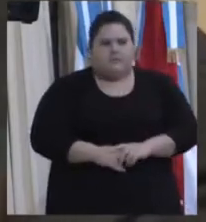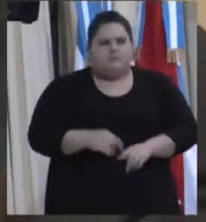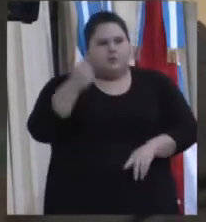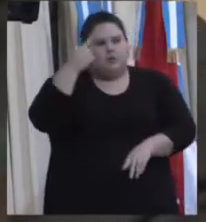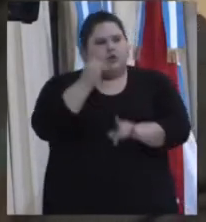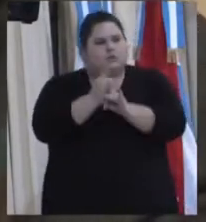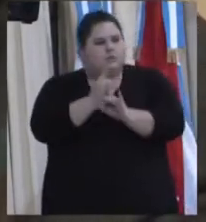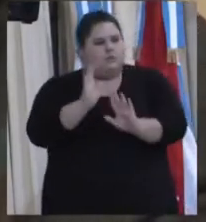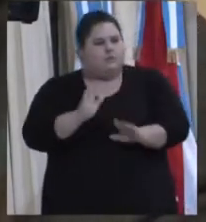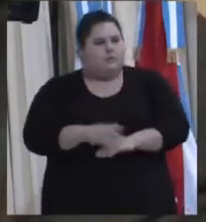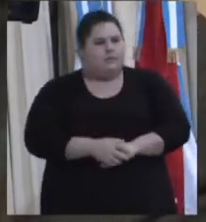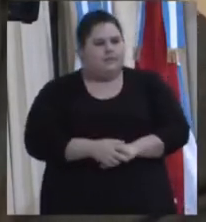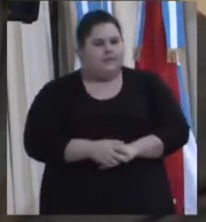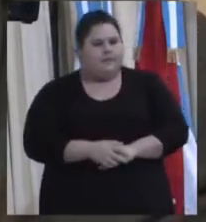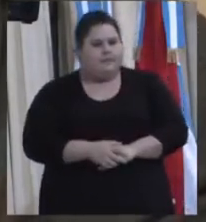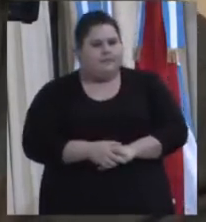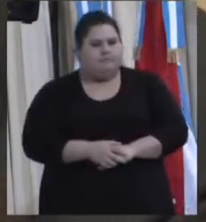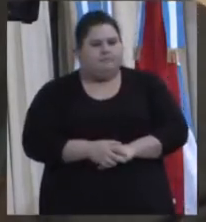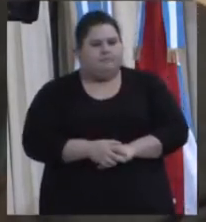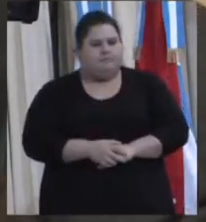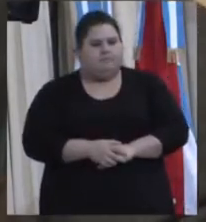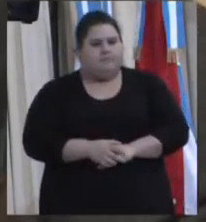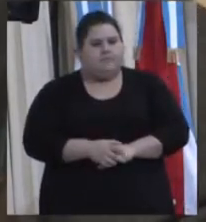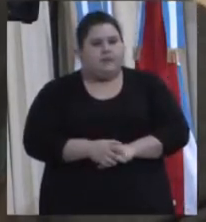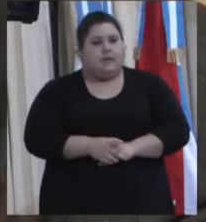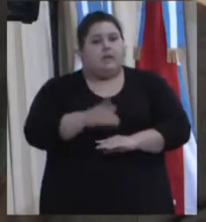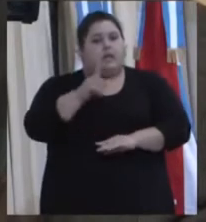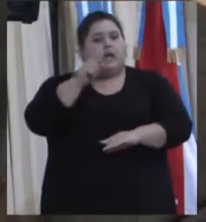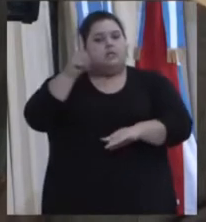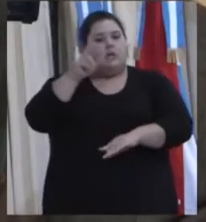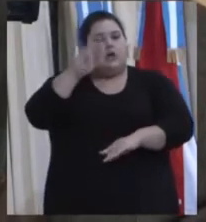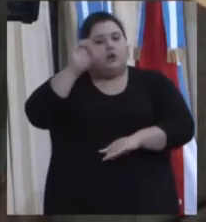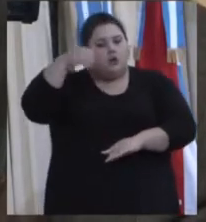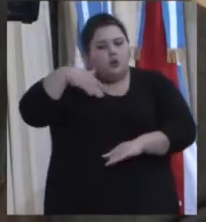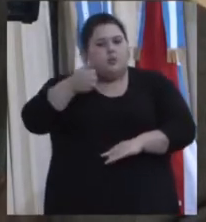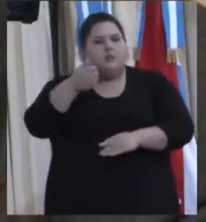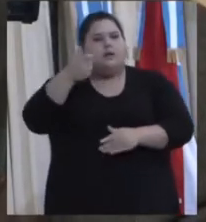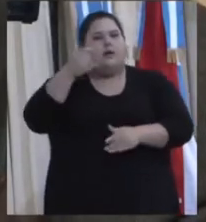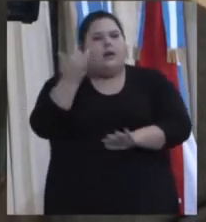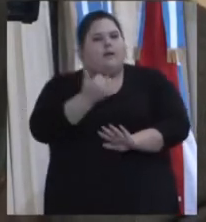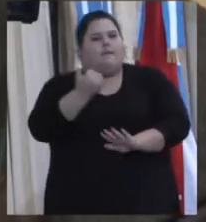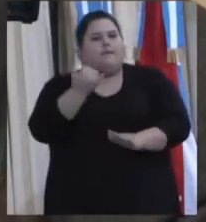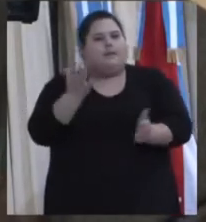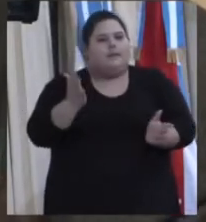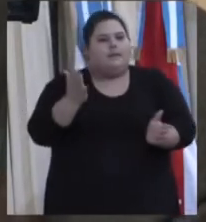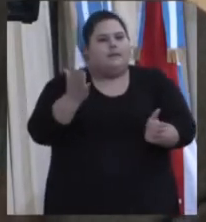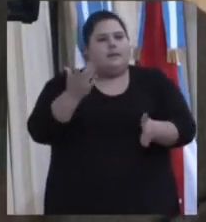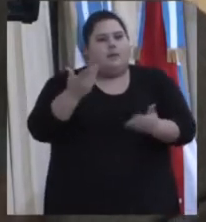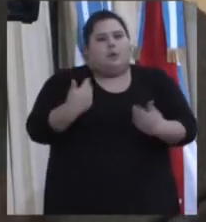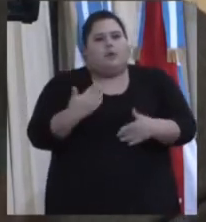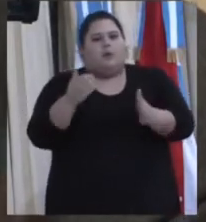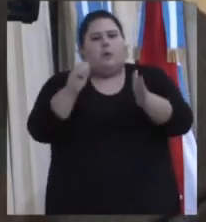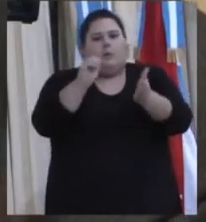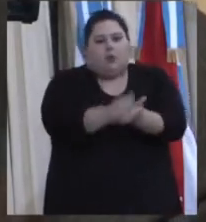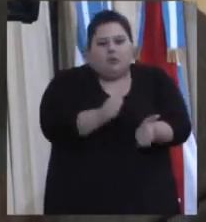pienso en esto, ¿no? En Roma existía una gran diferencia entre aquel que tenía la potestas, es decir, aquel que podía